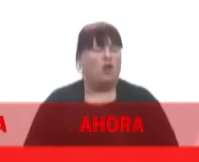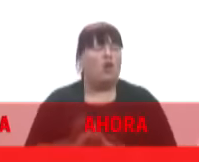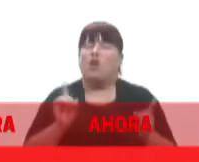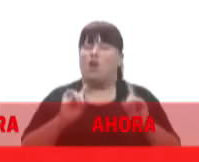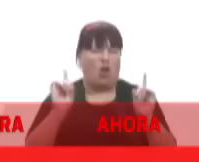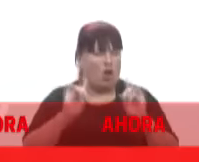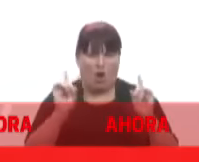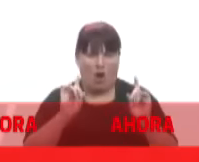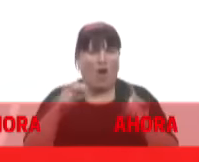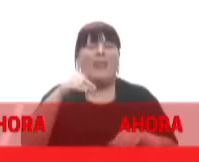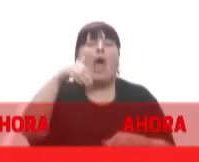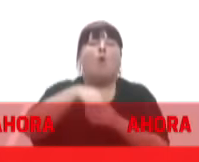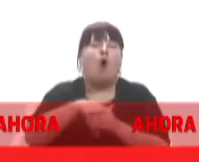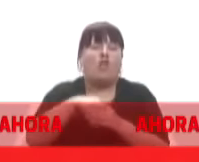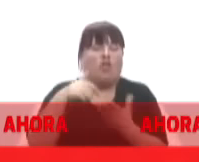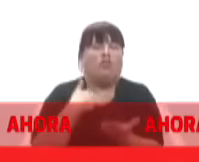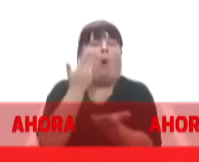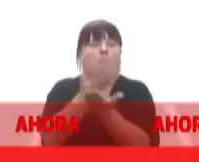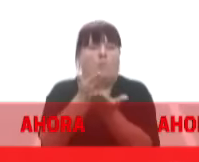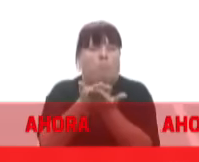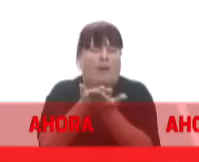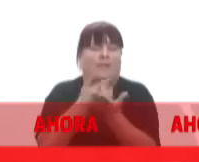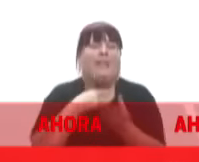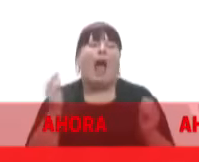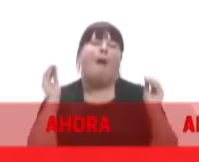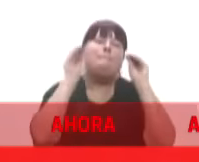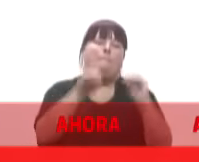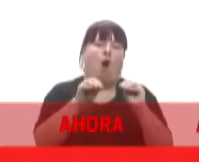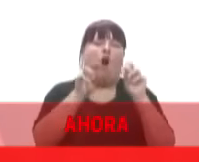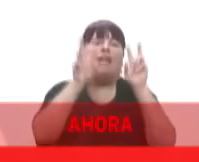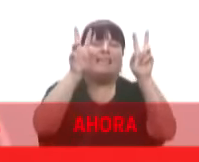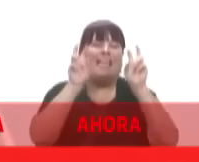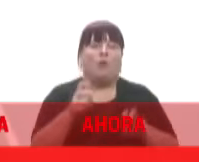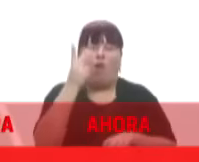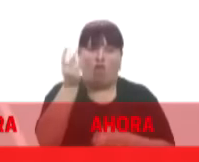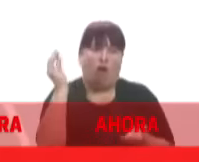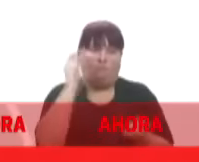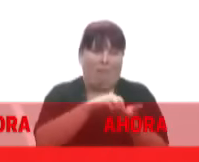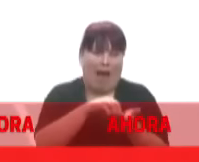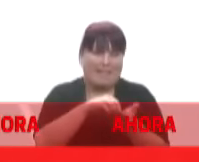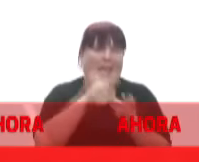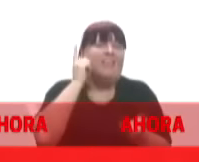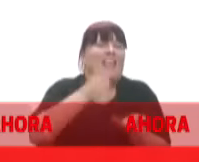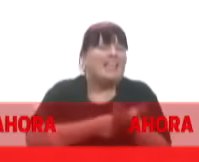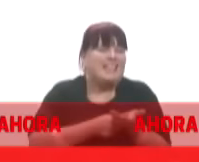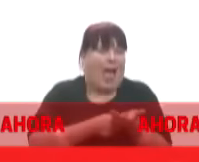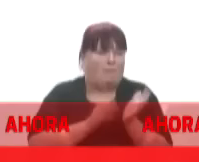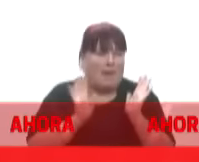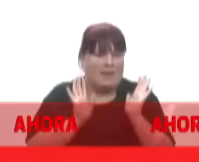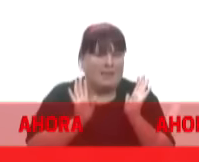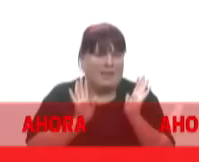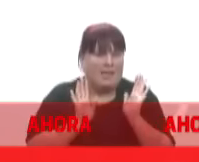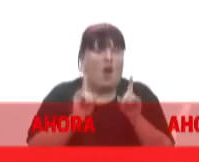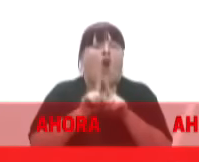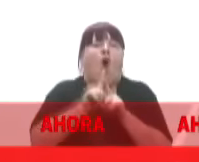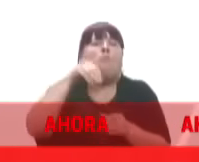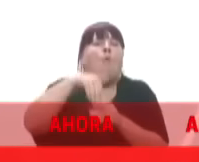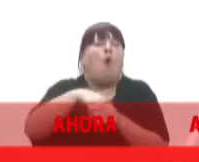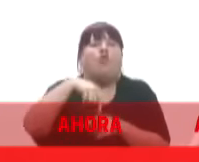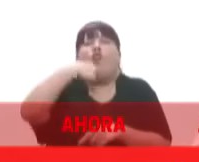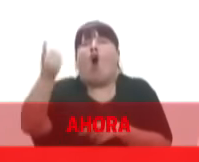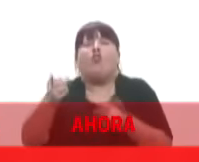No. Tenemos que votar la moción, que es que se incorporen los dos títulos claro. dentro del dictamen. Como si se votara cualquier